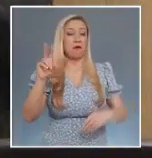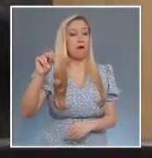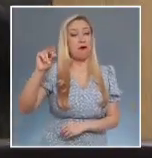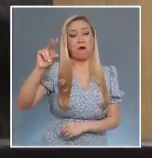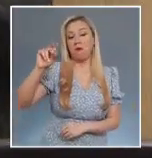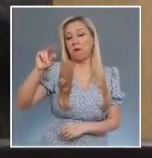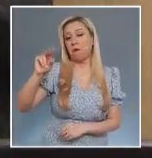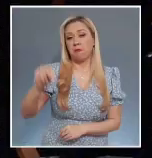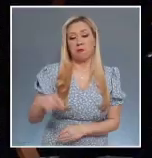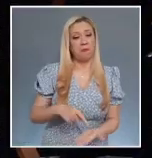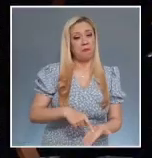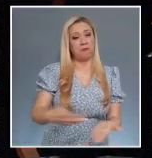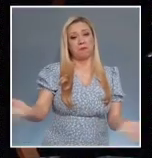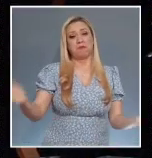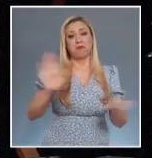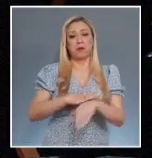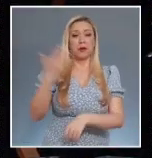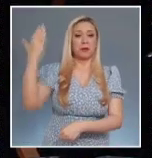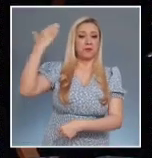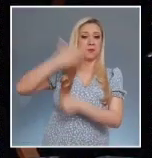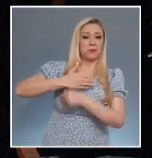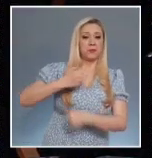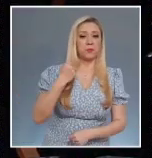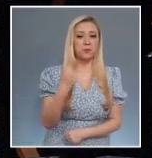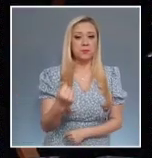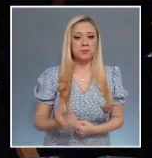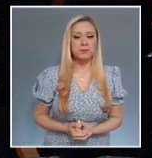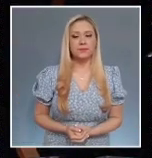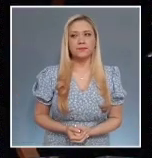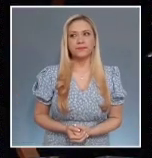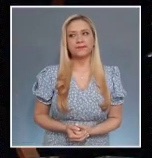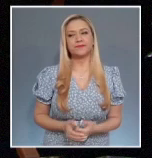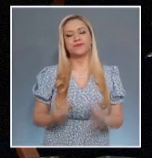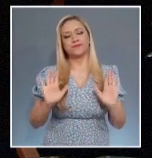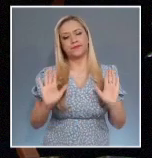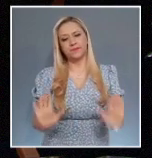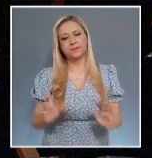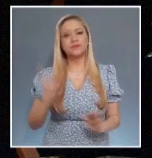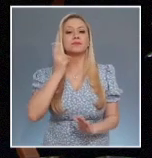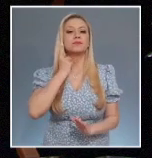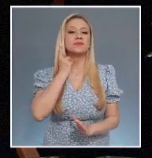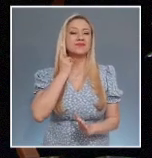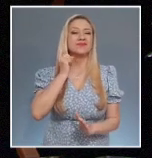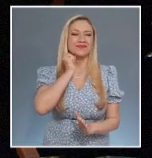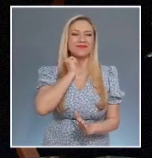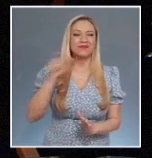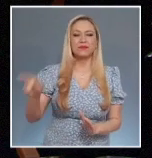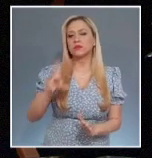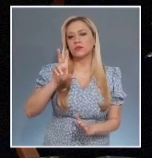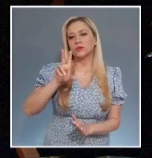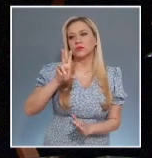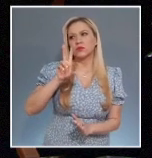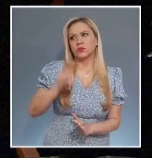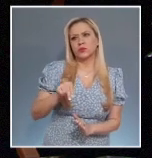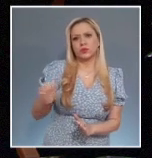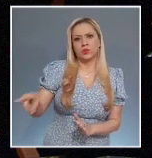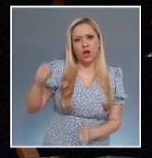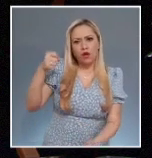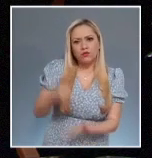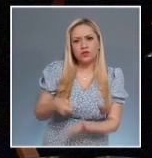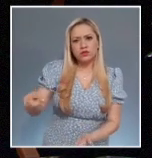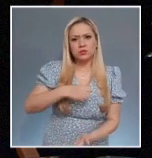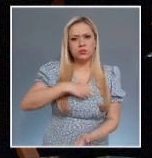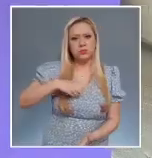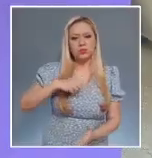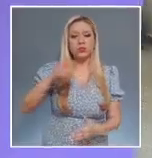para imponer la sanción la sala argumentó que el legislador no está obligado a establecer en un solo artículo todos los supuestos y